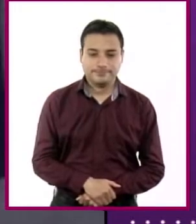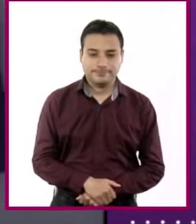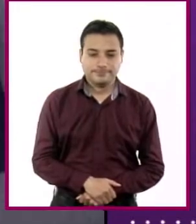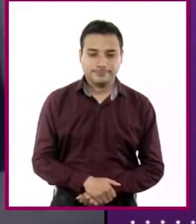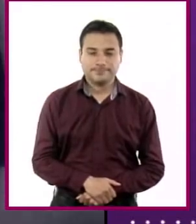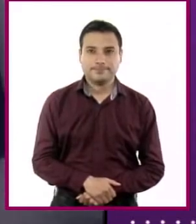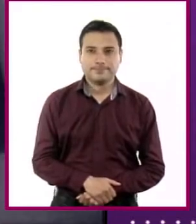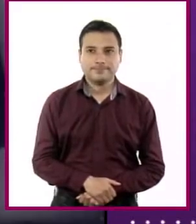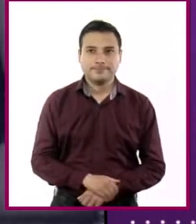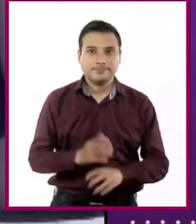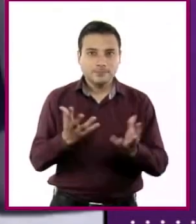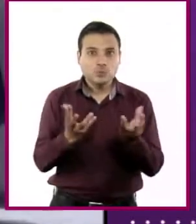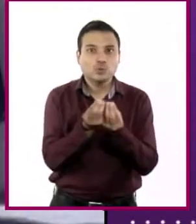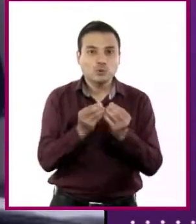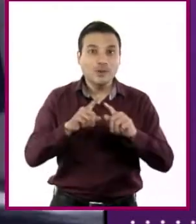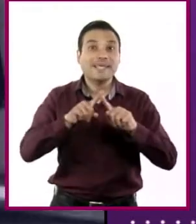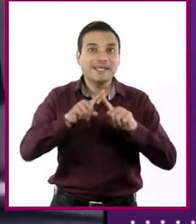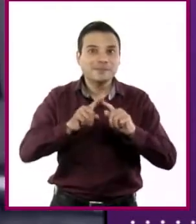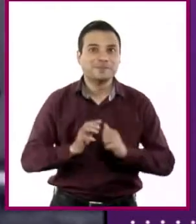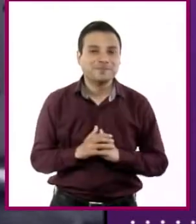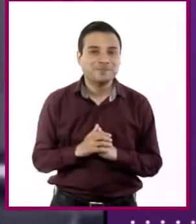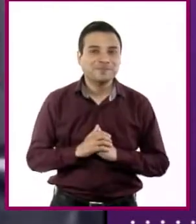Who will you take with you?